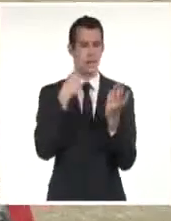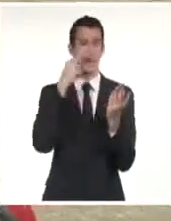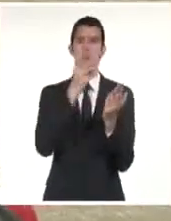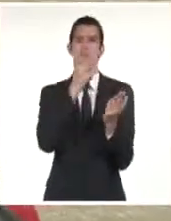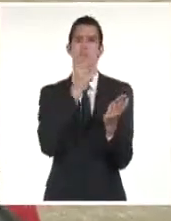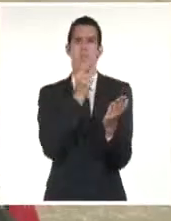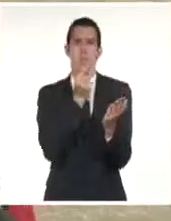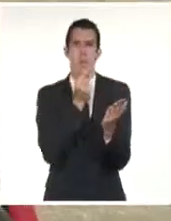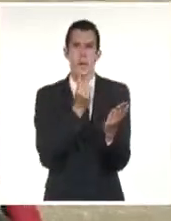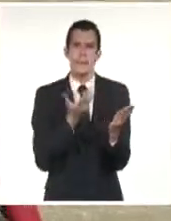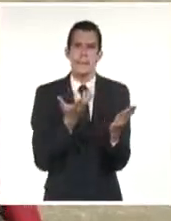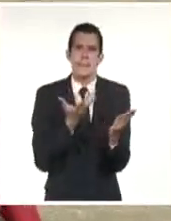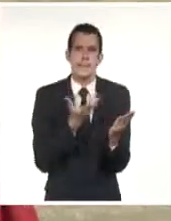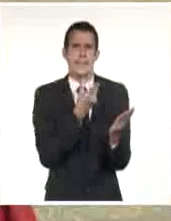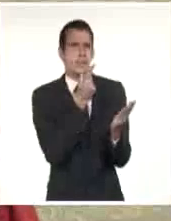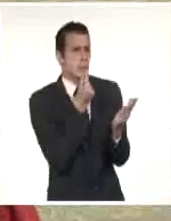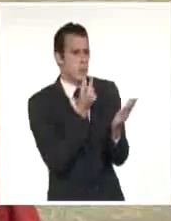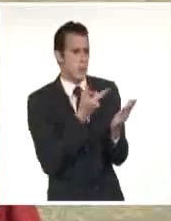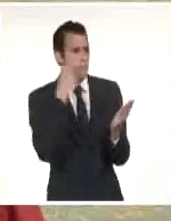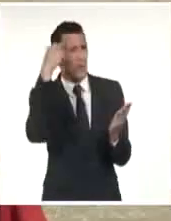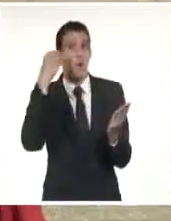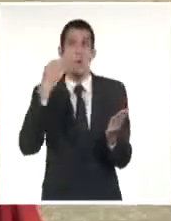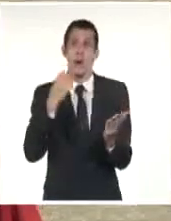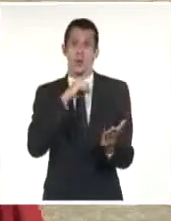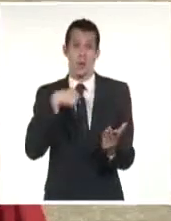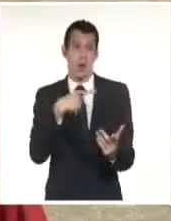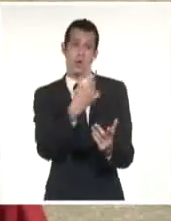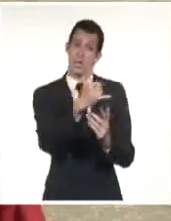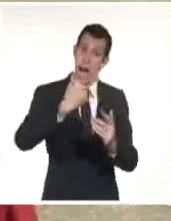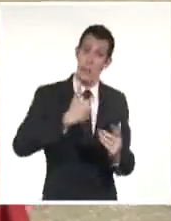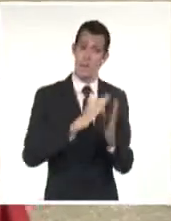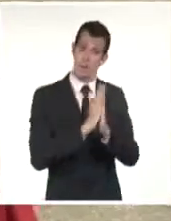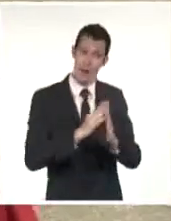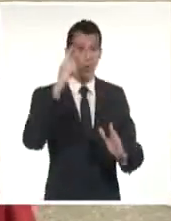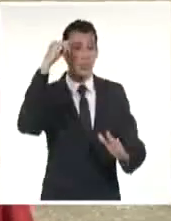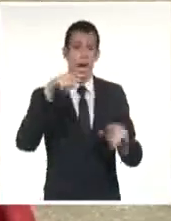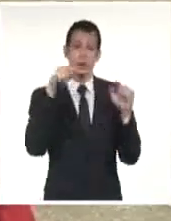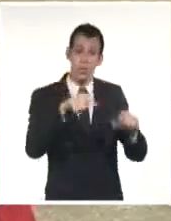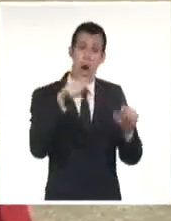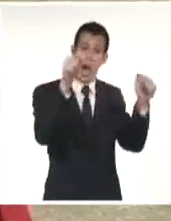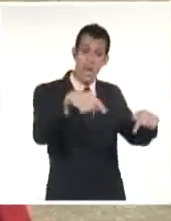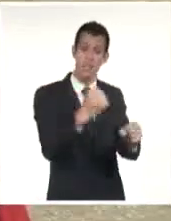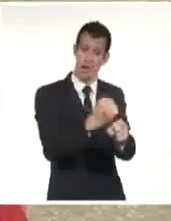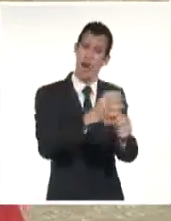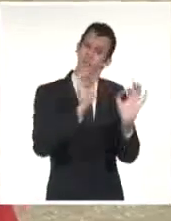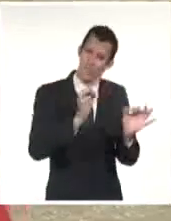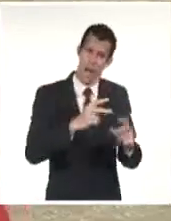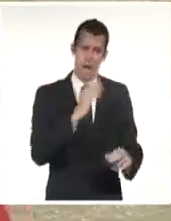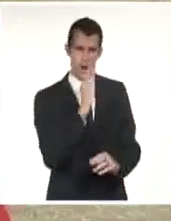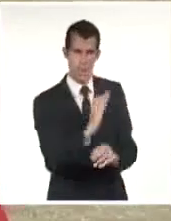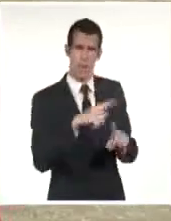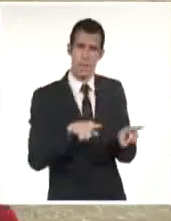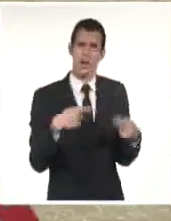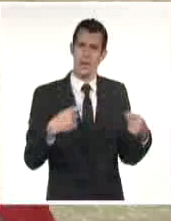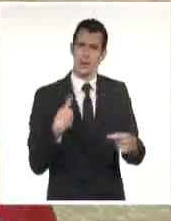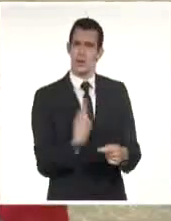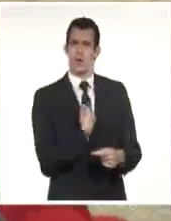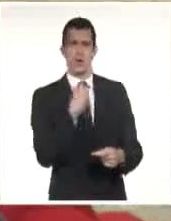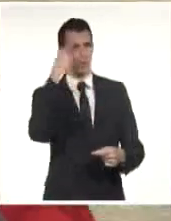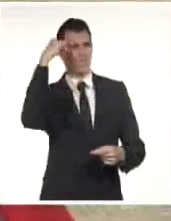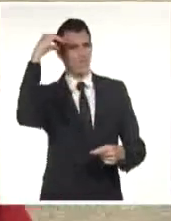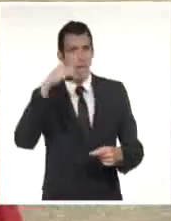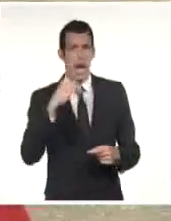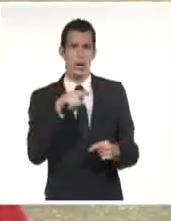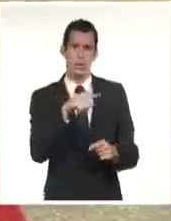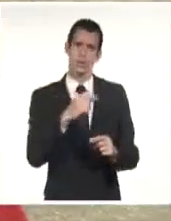todavía. Pero nada, yo les he dicho que no puedo estar con ellas hoy, pero bueno, trataré de las madres que